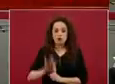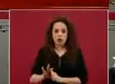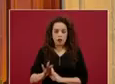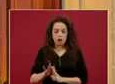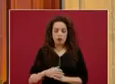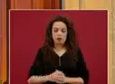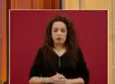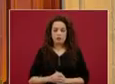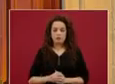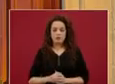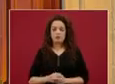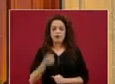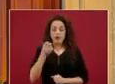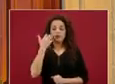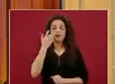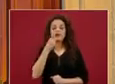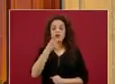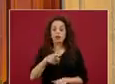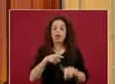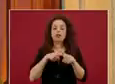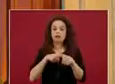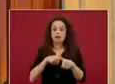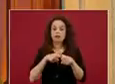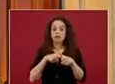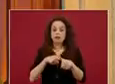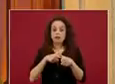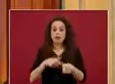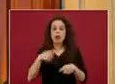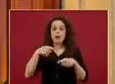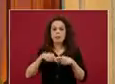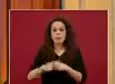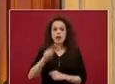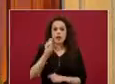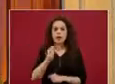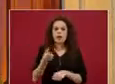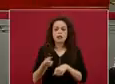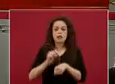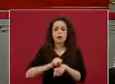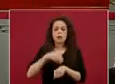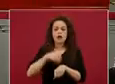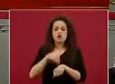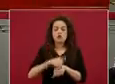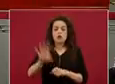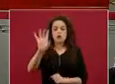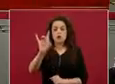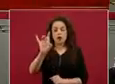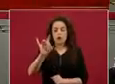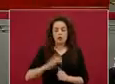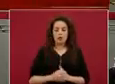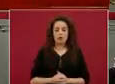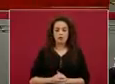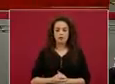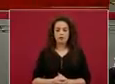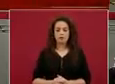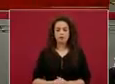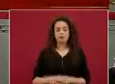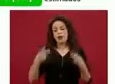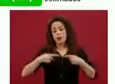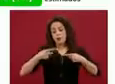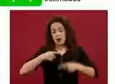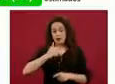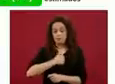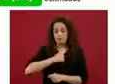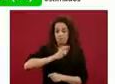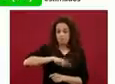la tendencia descendente que inició prácticamente desde la semana 30. Las defunciones también tienen